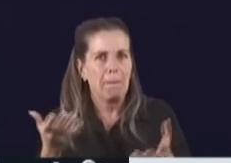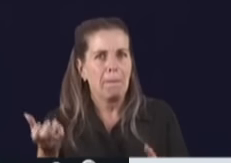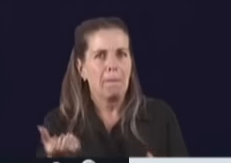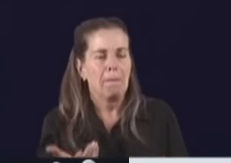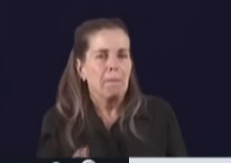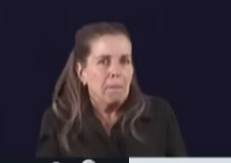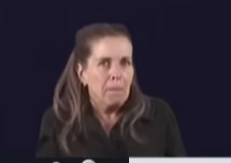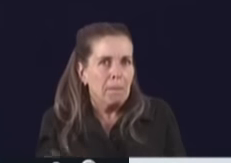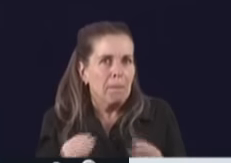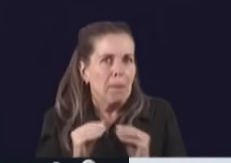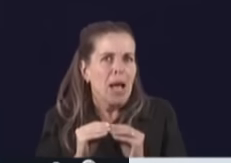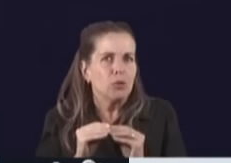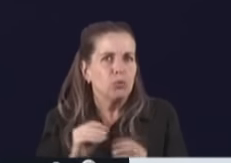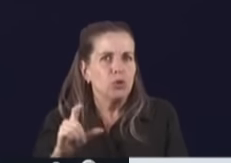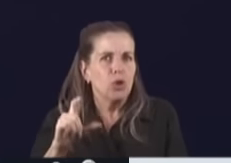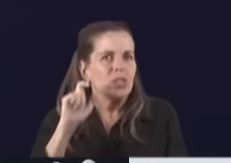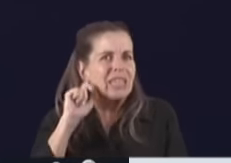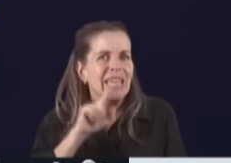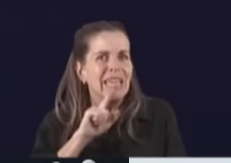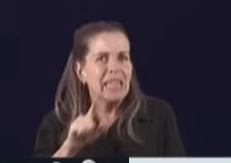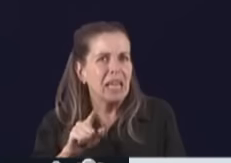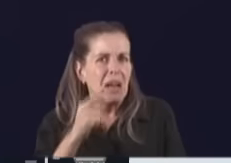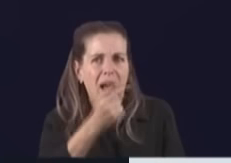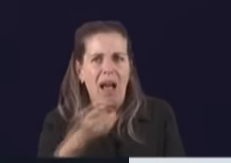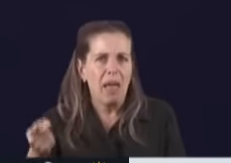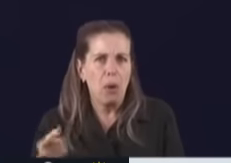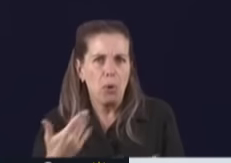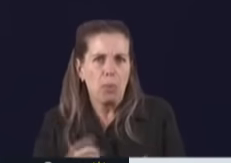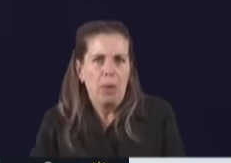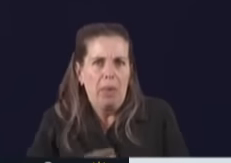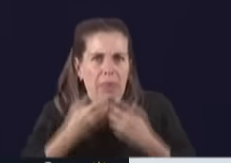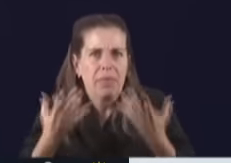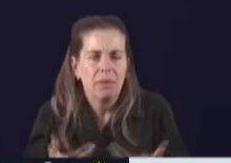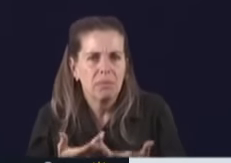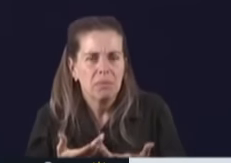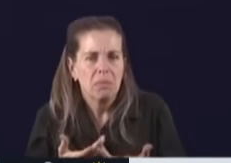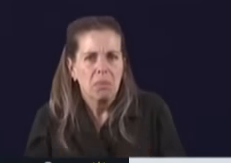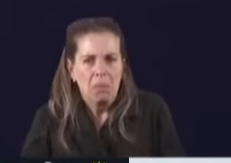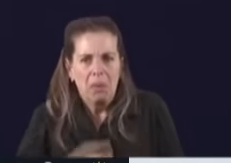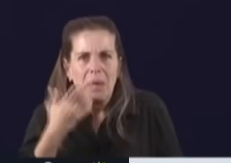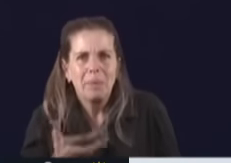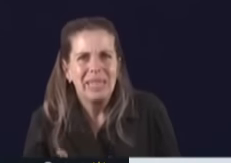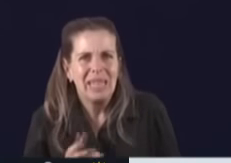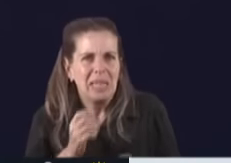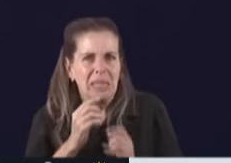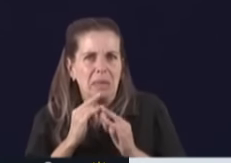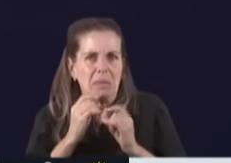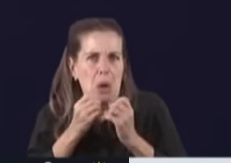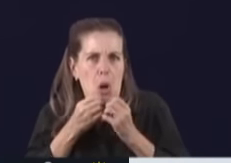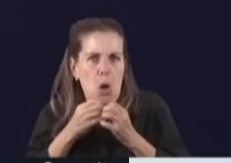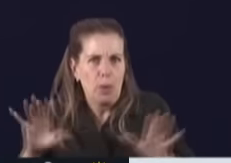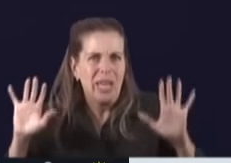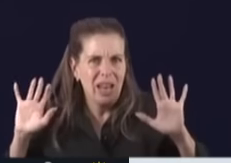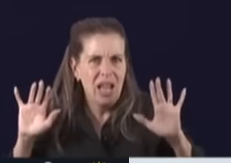estrictamente de las CGTs, que se pueden expresar como mejor les parezca. El proyecto de reforma laboral está